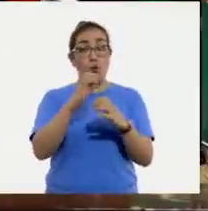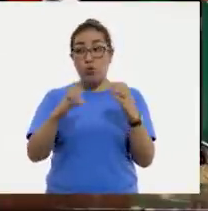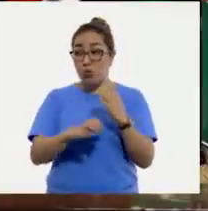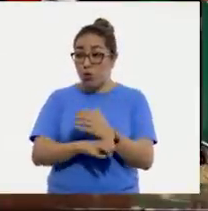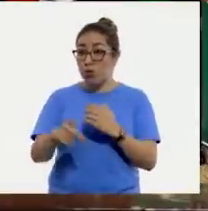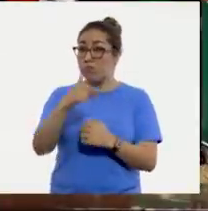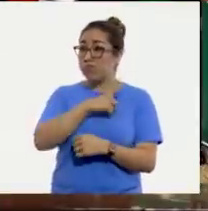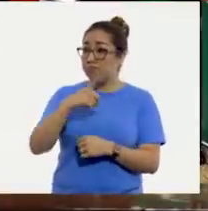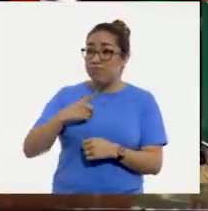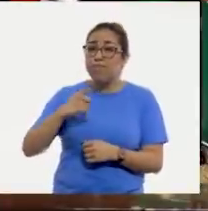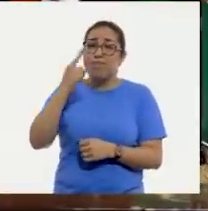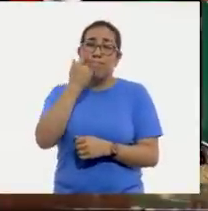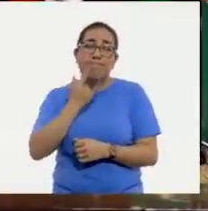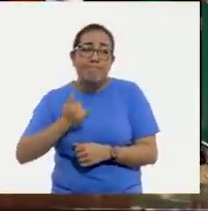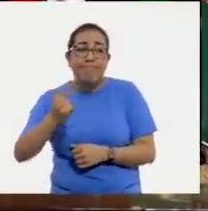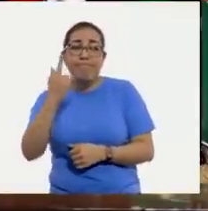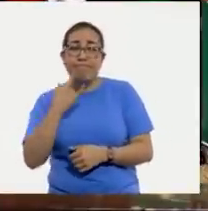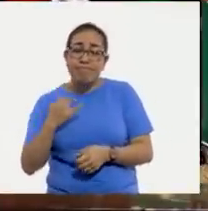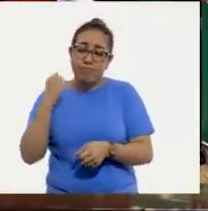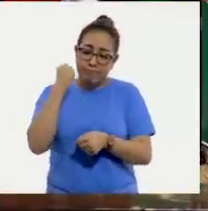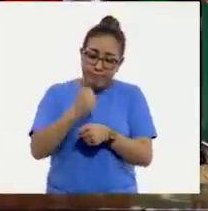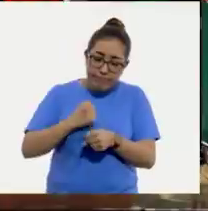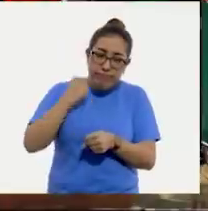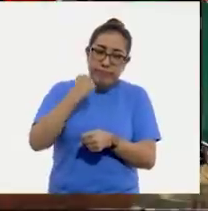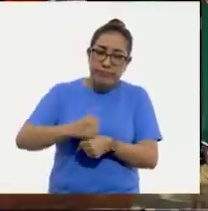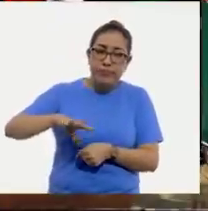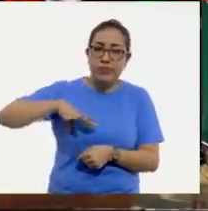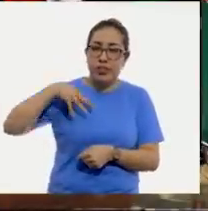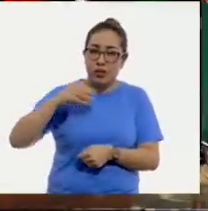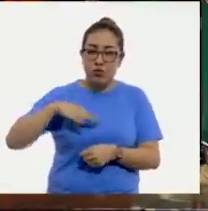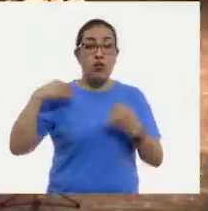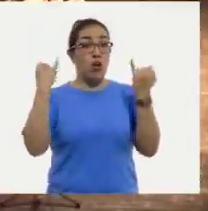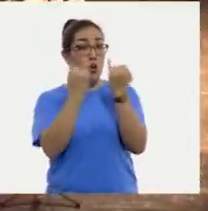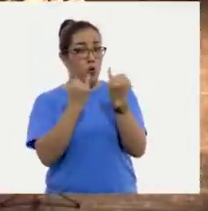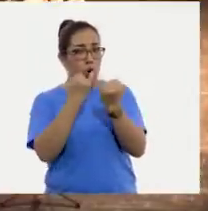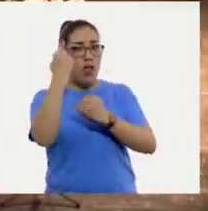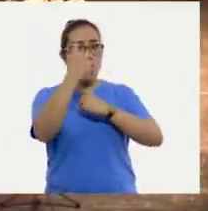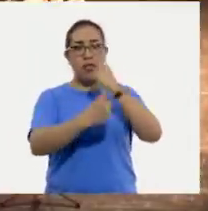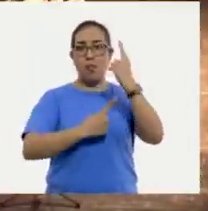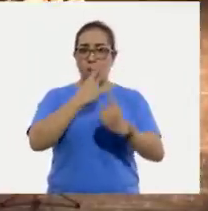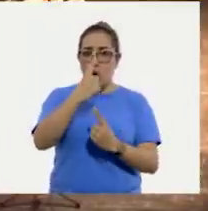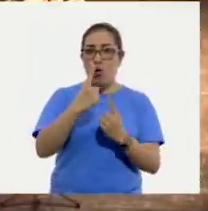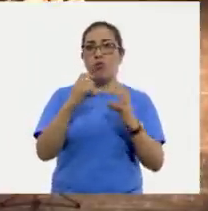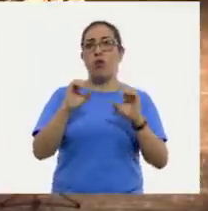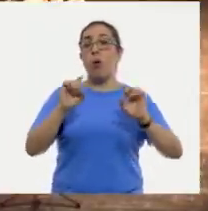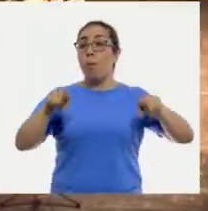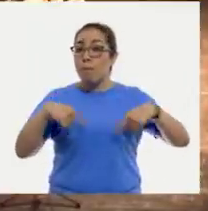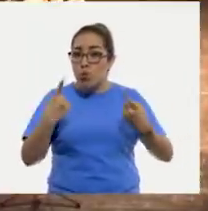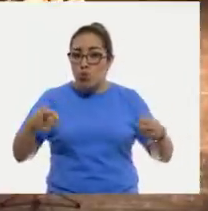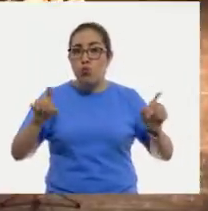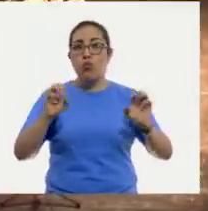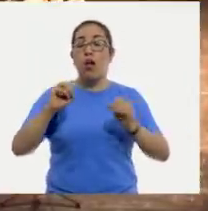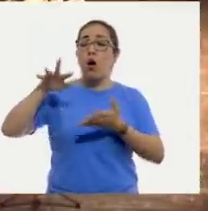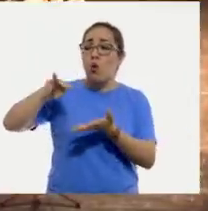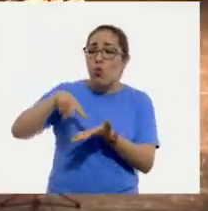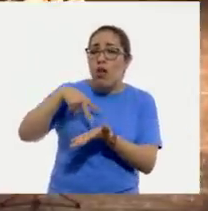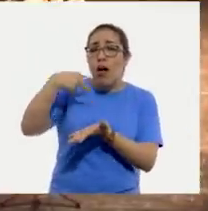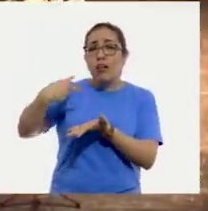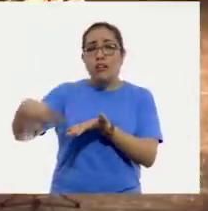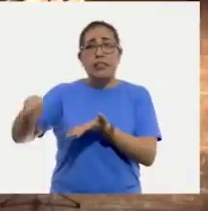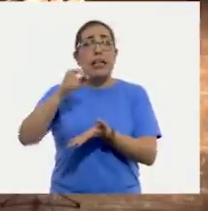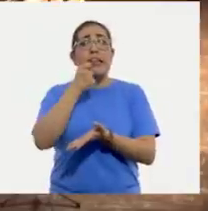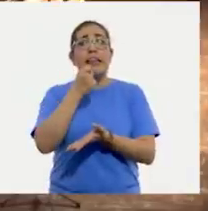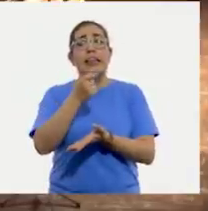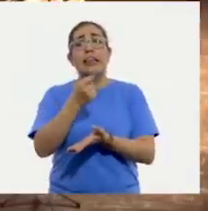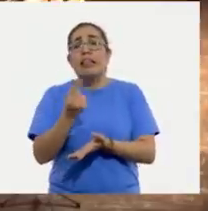son, además de acondicionamiento físico, como los deportes, como la música, como la danza, ¿no? Se tienen que aprender desde chiquitos y